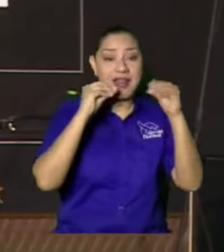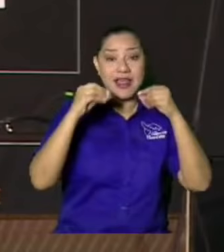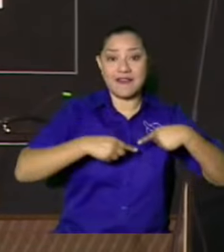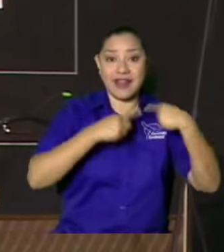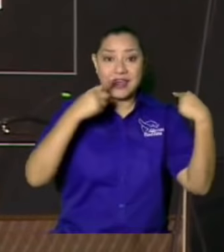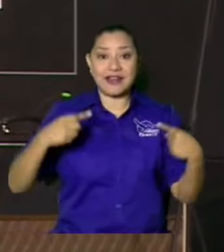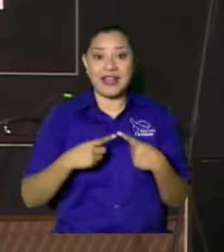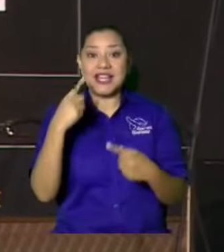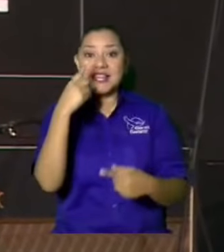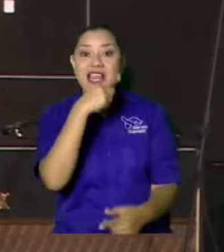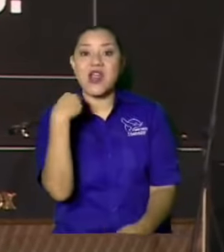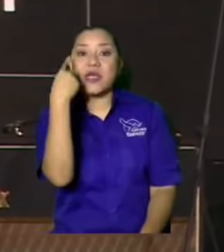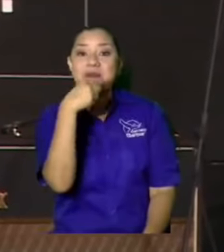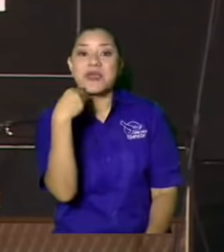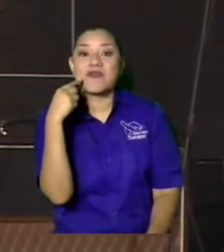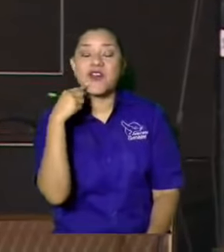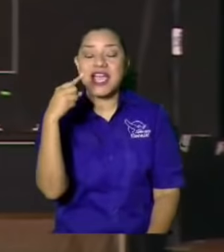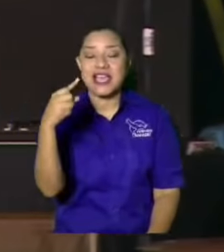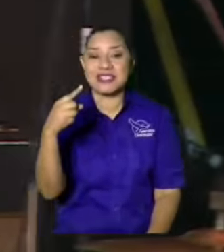corazón habla la boca.